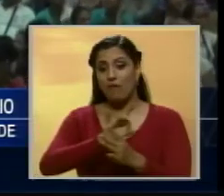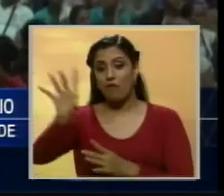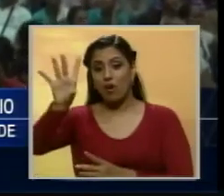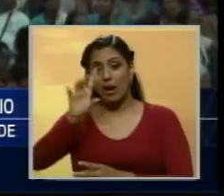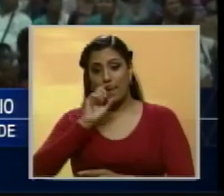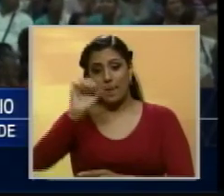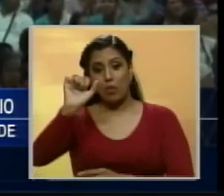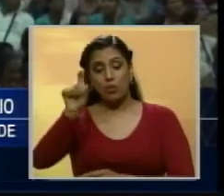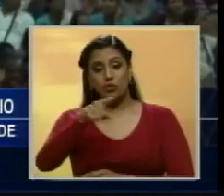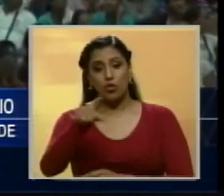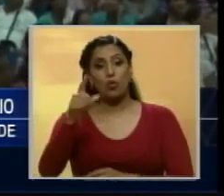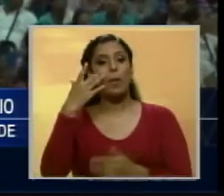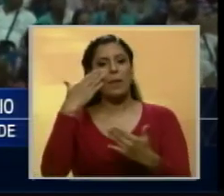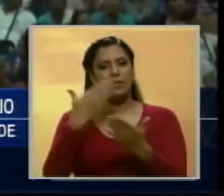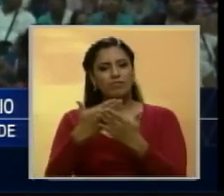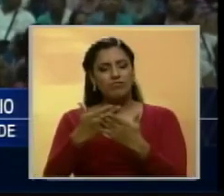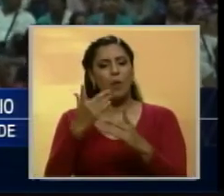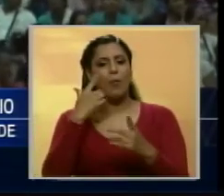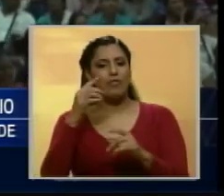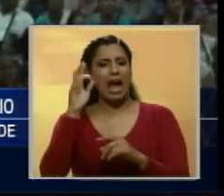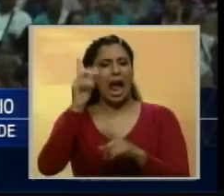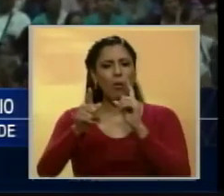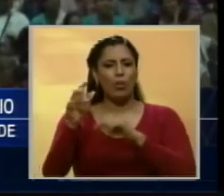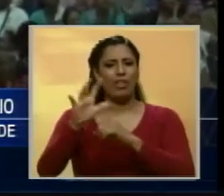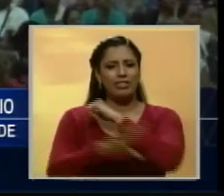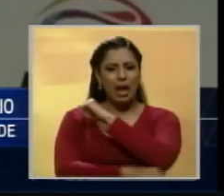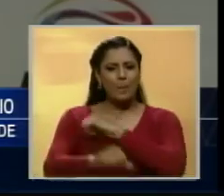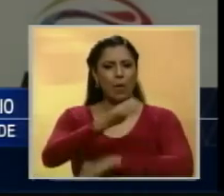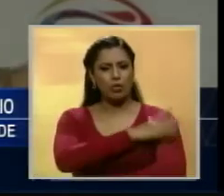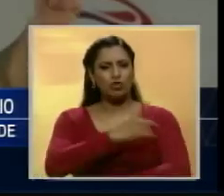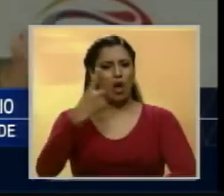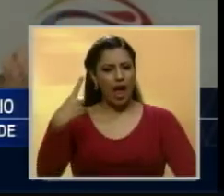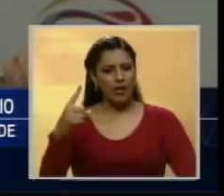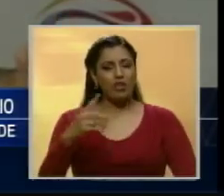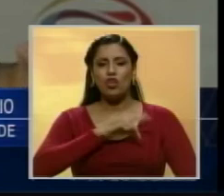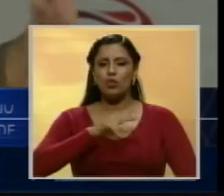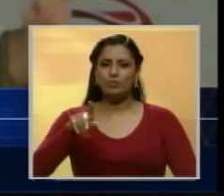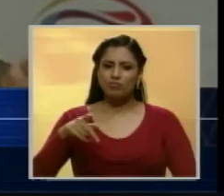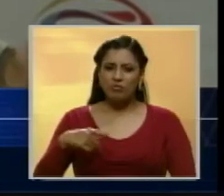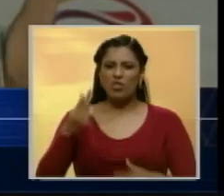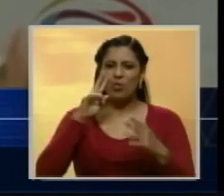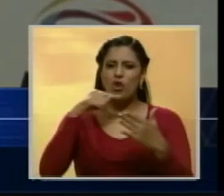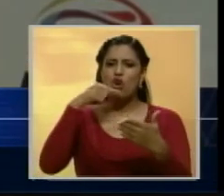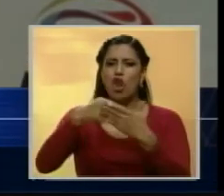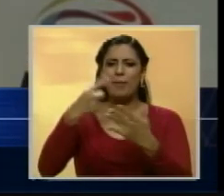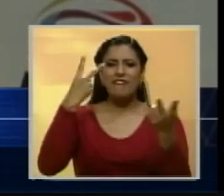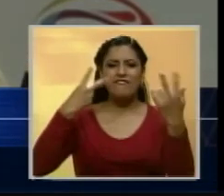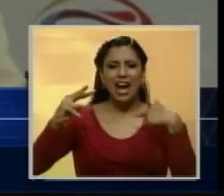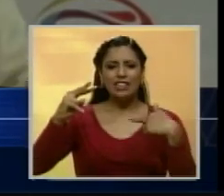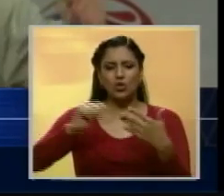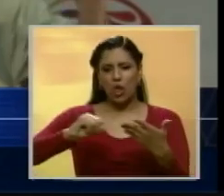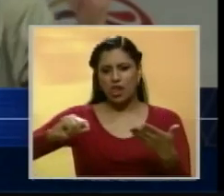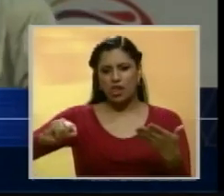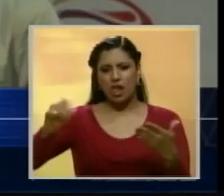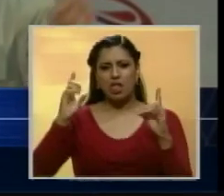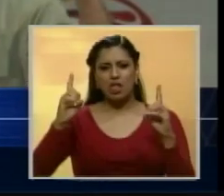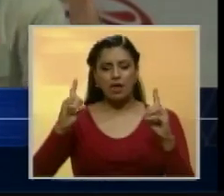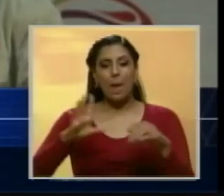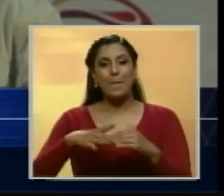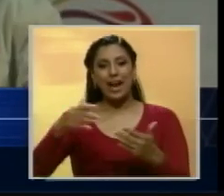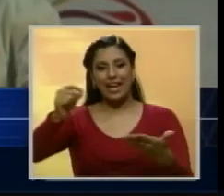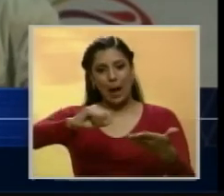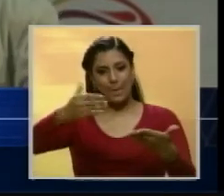revocatorio para evitar cualquier fraude ante las pretensiones de la oposición. Han puesto nombres falsos para llenar